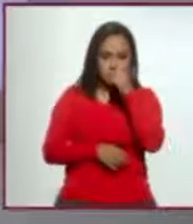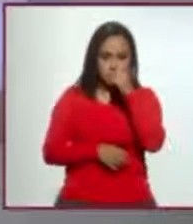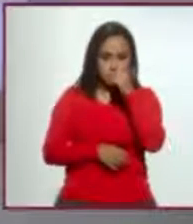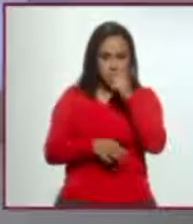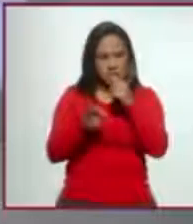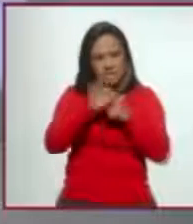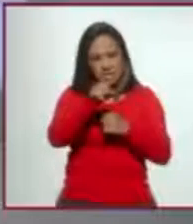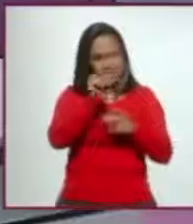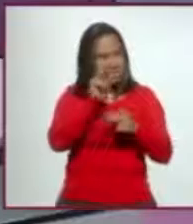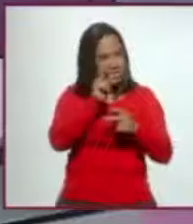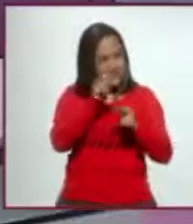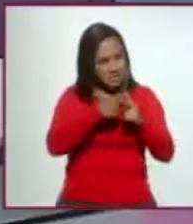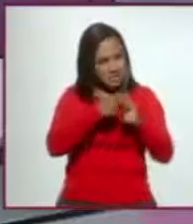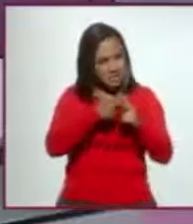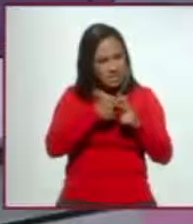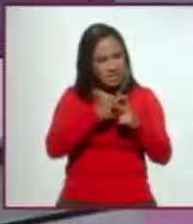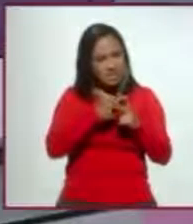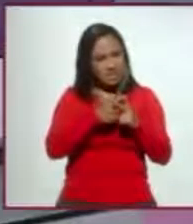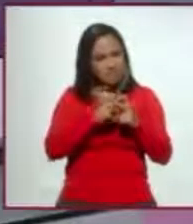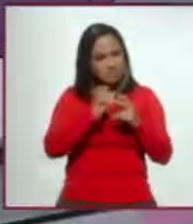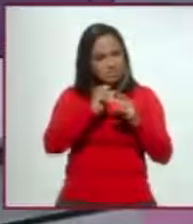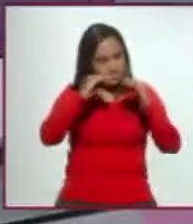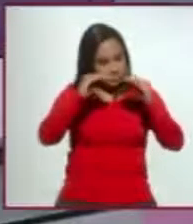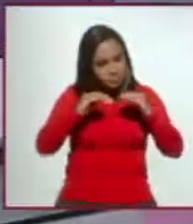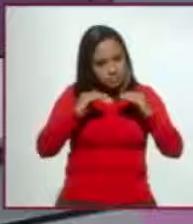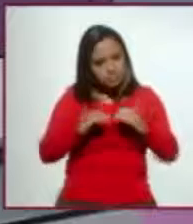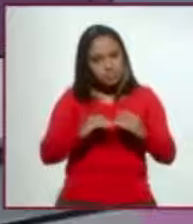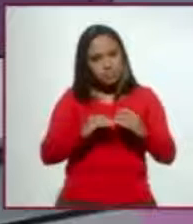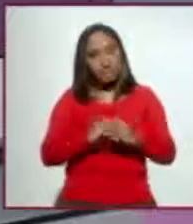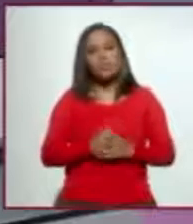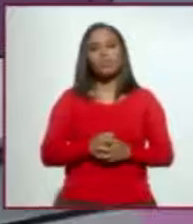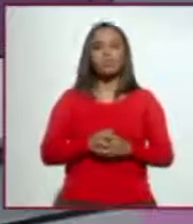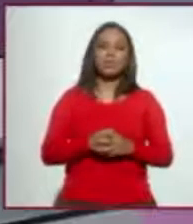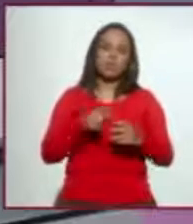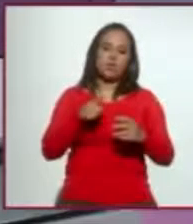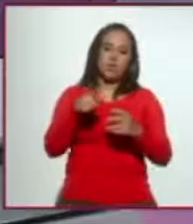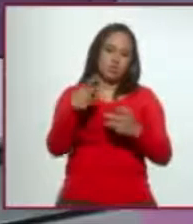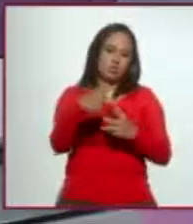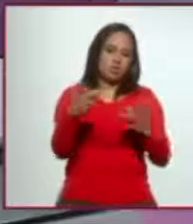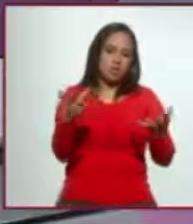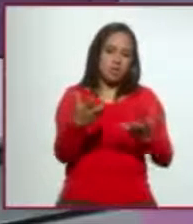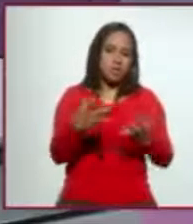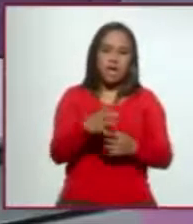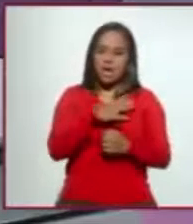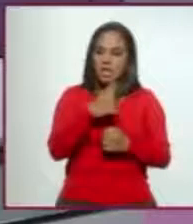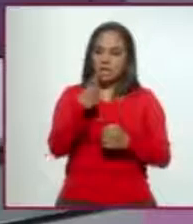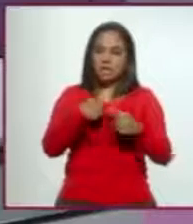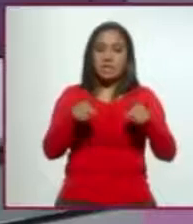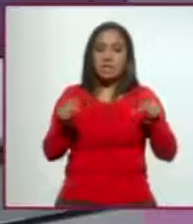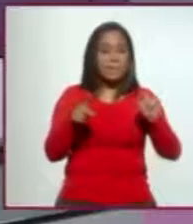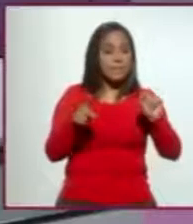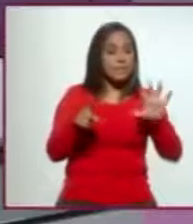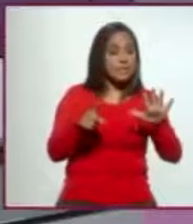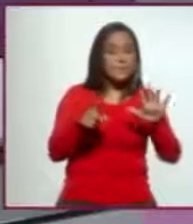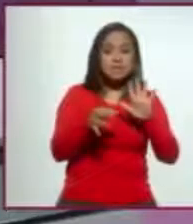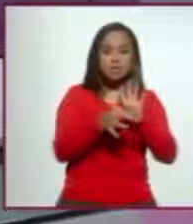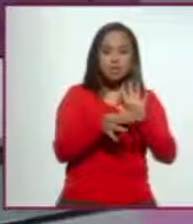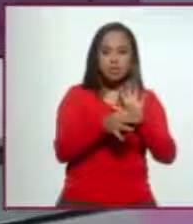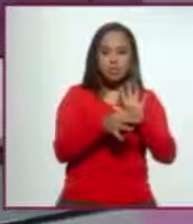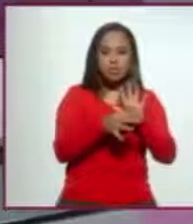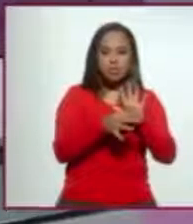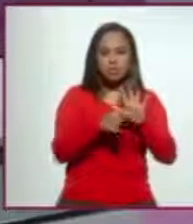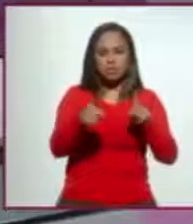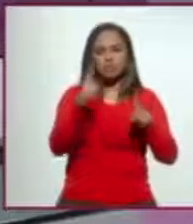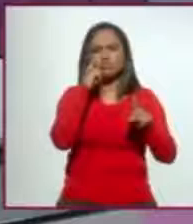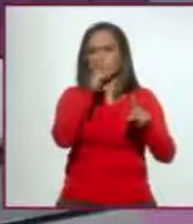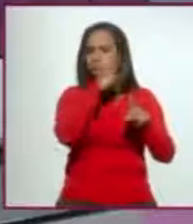los indicadores por renglón o por actividad, hay una diferencia de 25 puntos entre quien